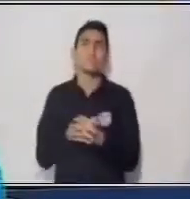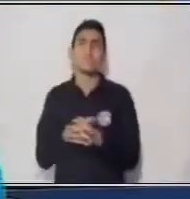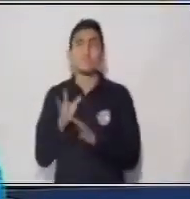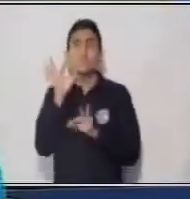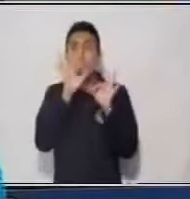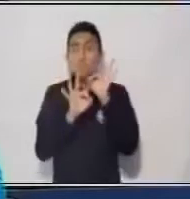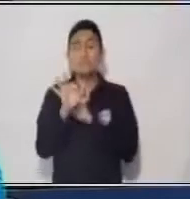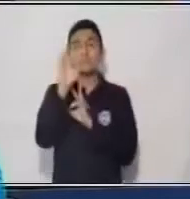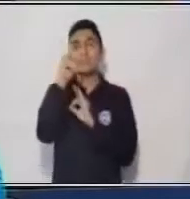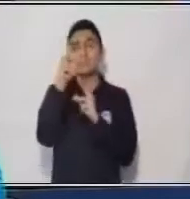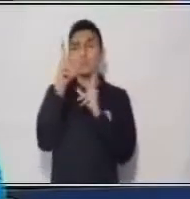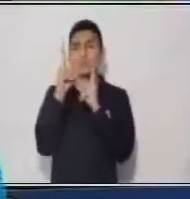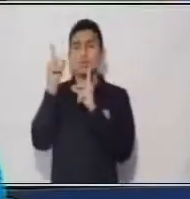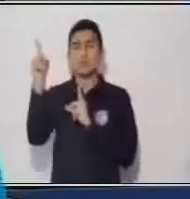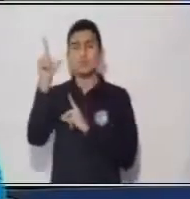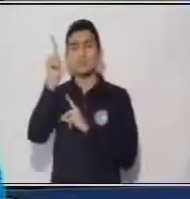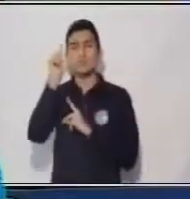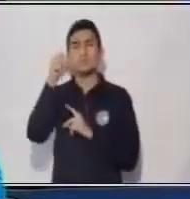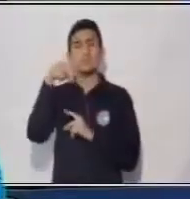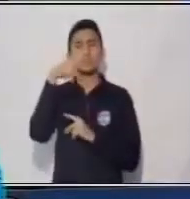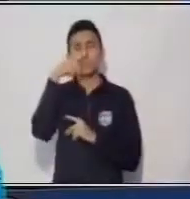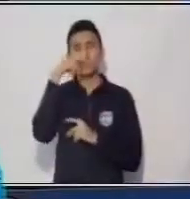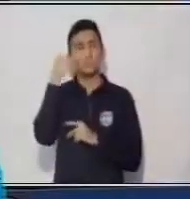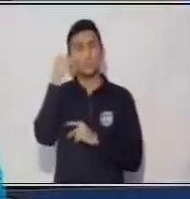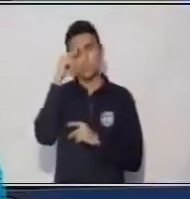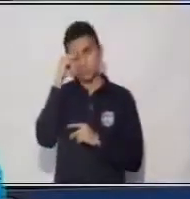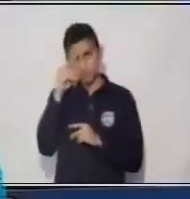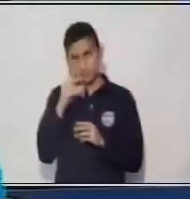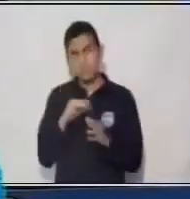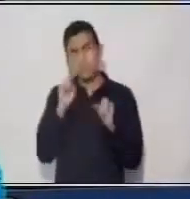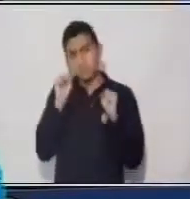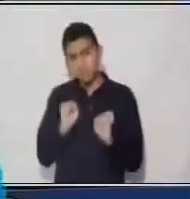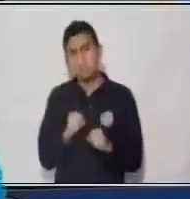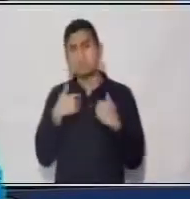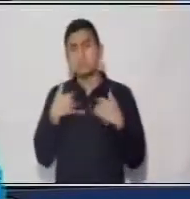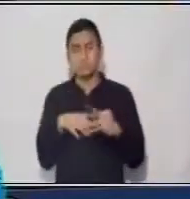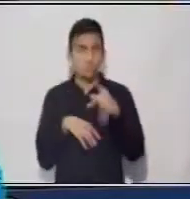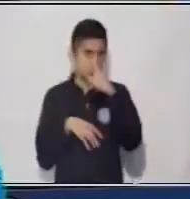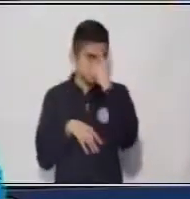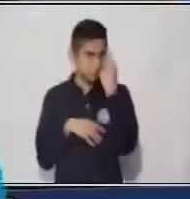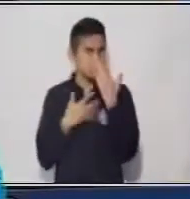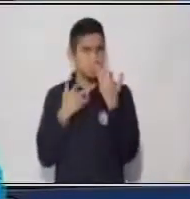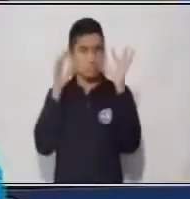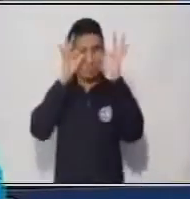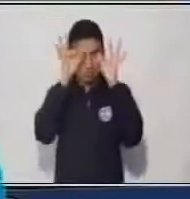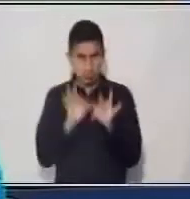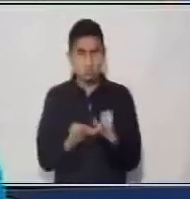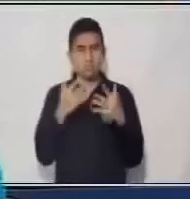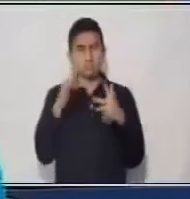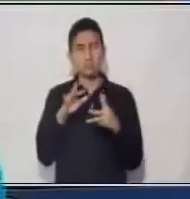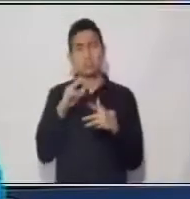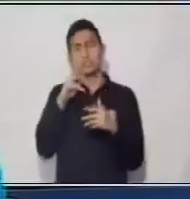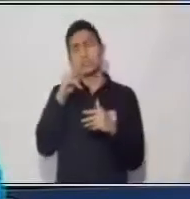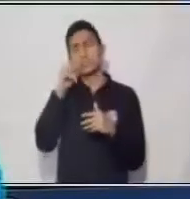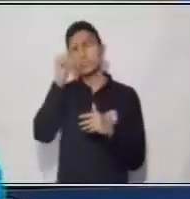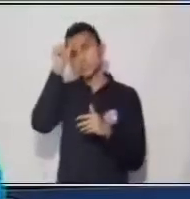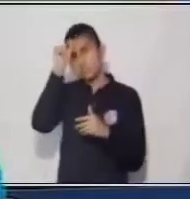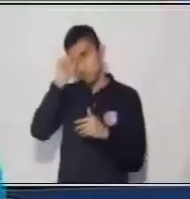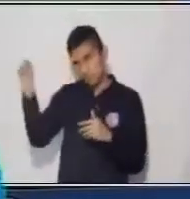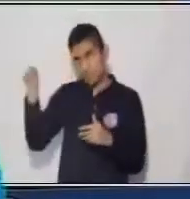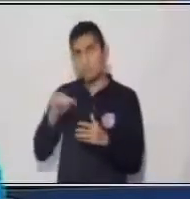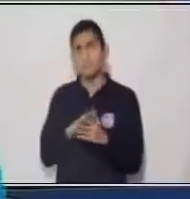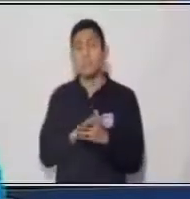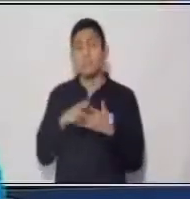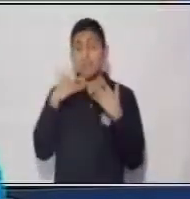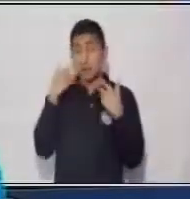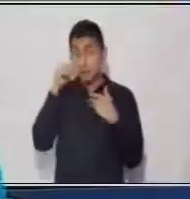o de una distancia longitudinal que estemos trabajando de manera horizontal. Si es